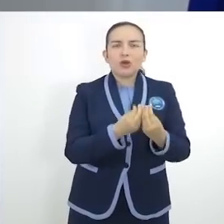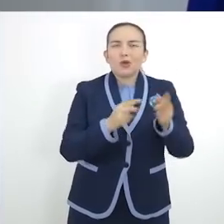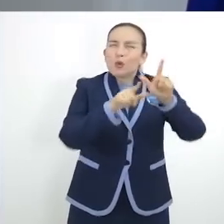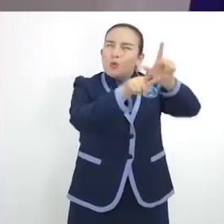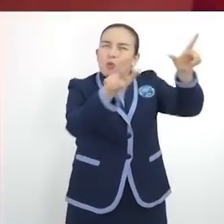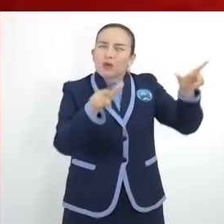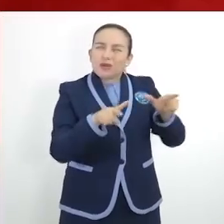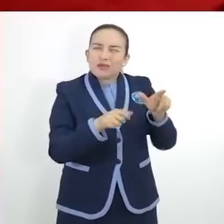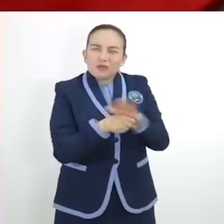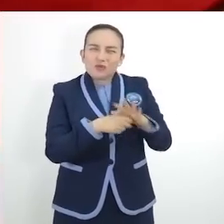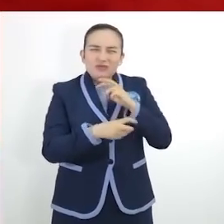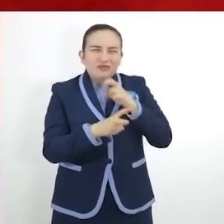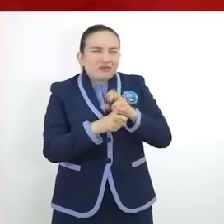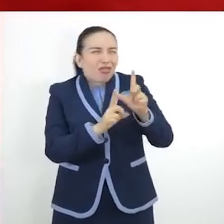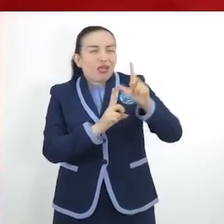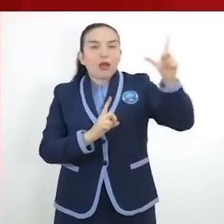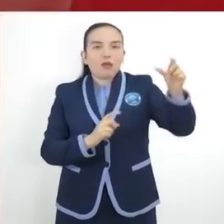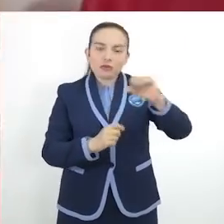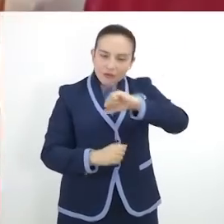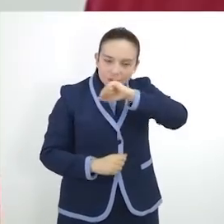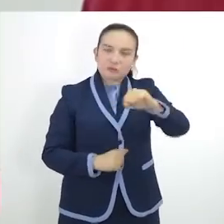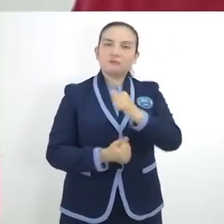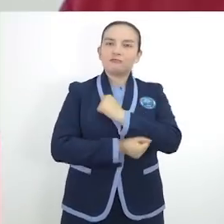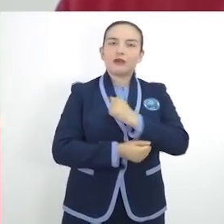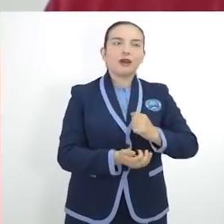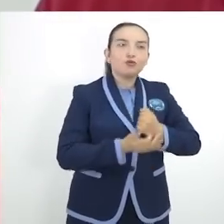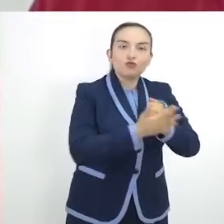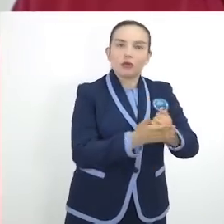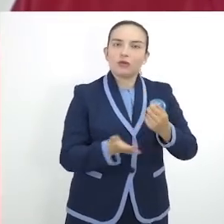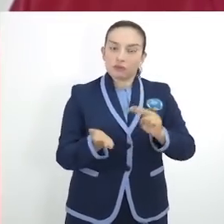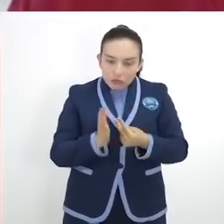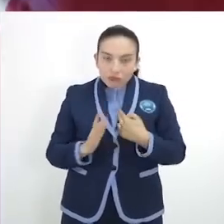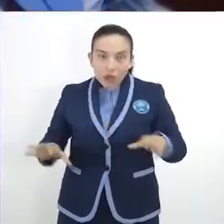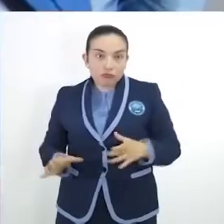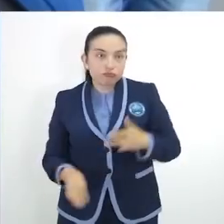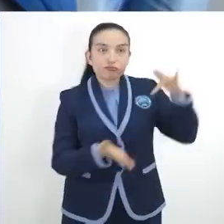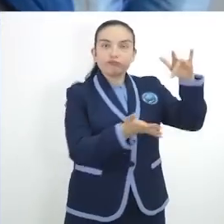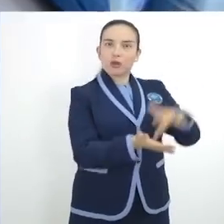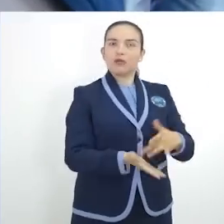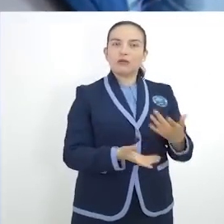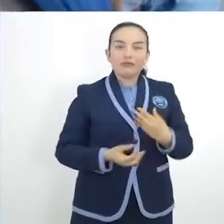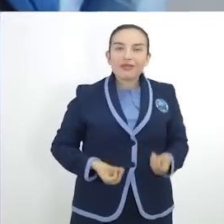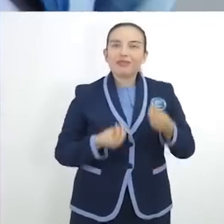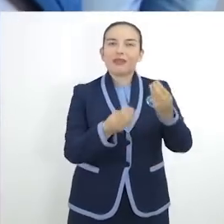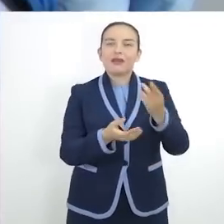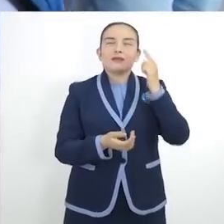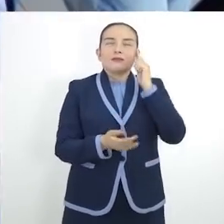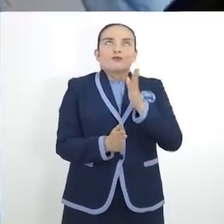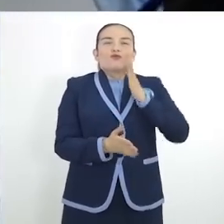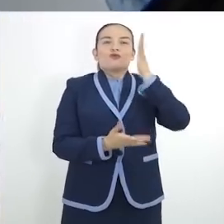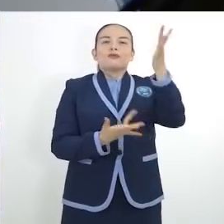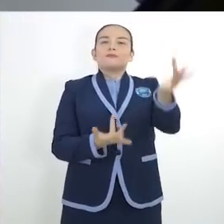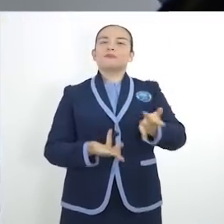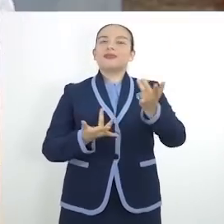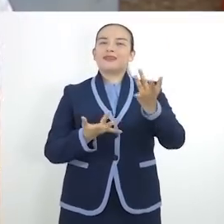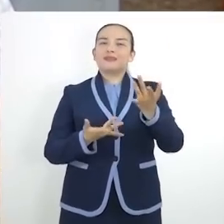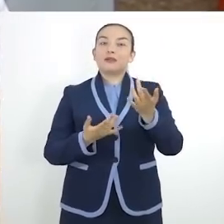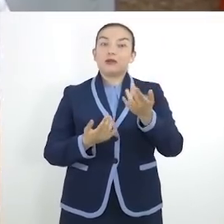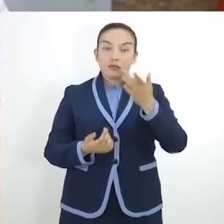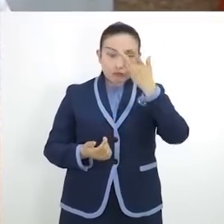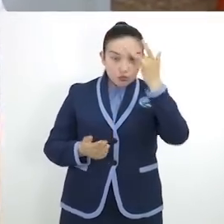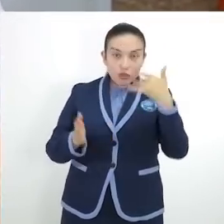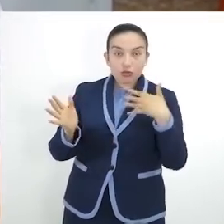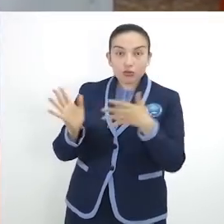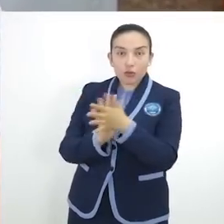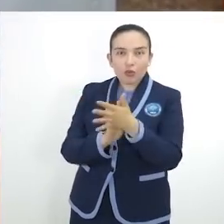patria en estas regiones tan apartadas. Con este acto estamos haciendo patria, estamos sembrando esperanza,